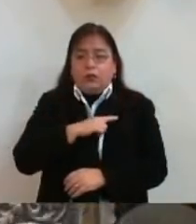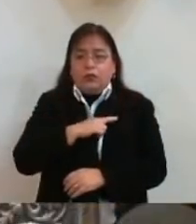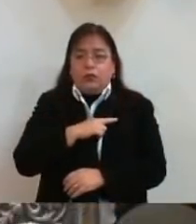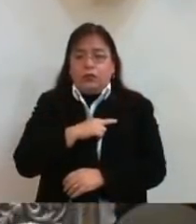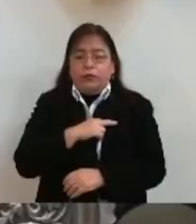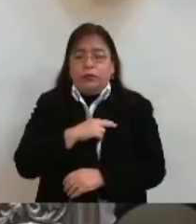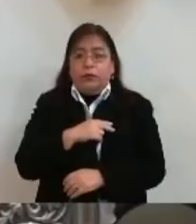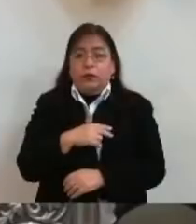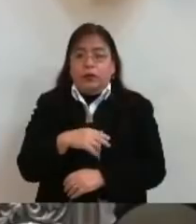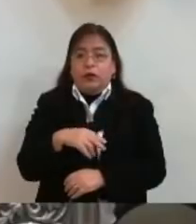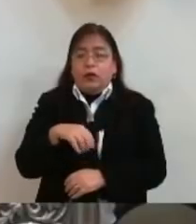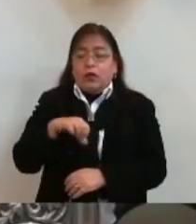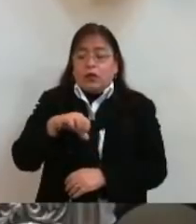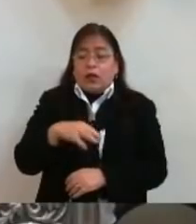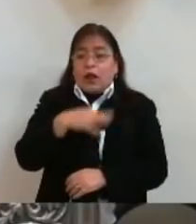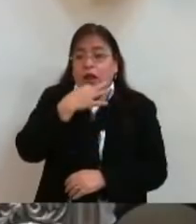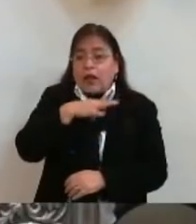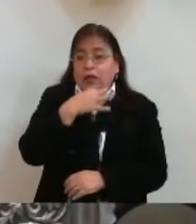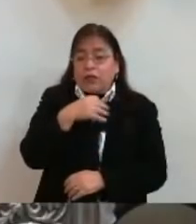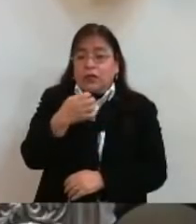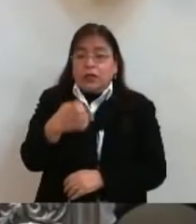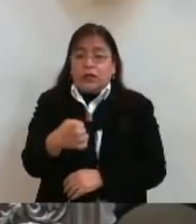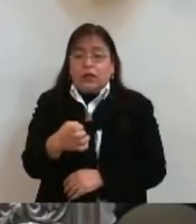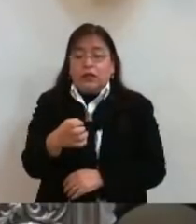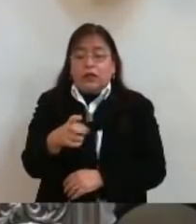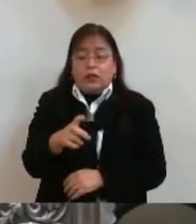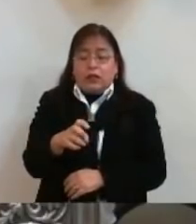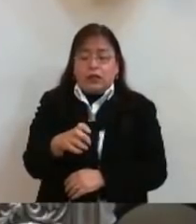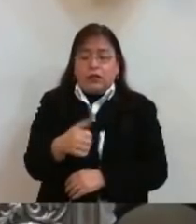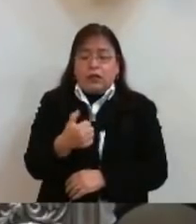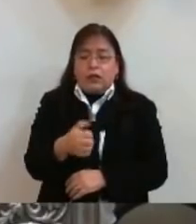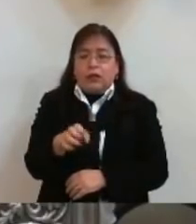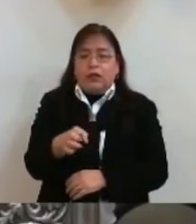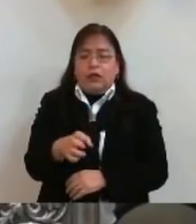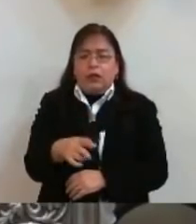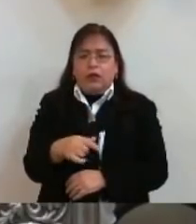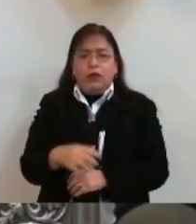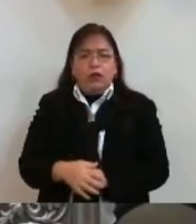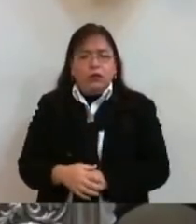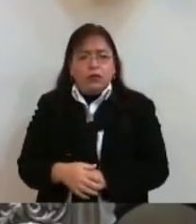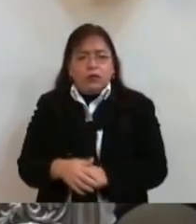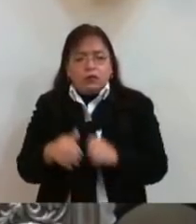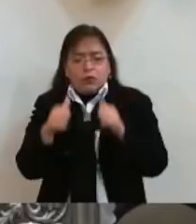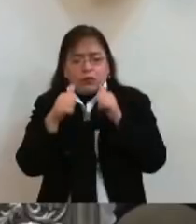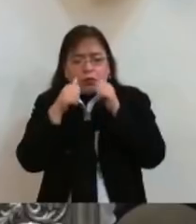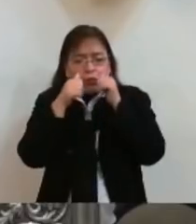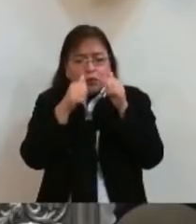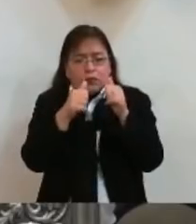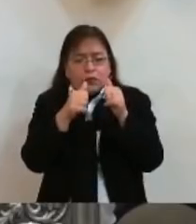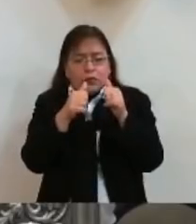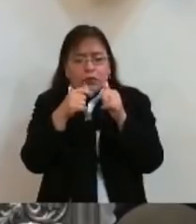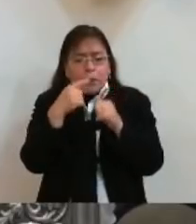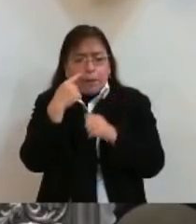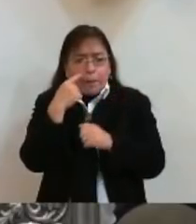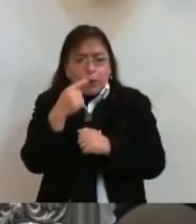Esta fiesta de la Epifanía nos lleva a poner en el centro a un